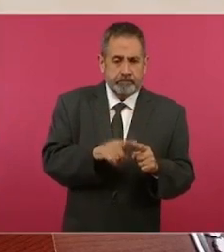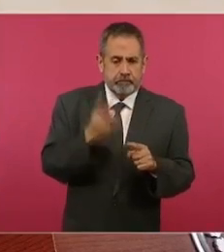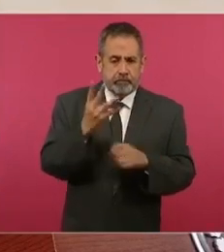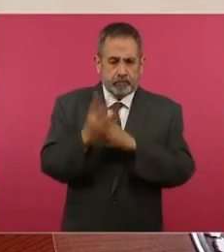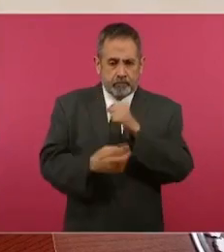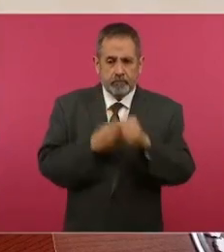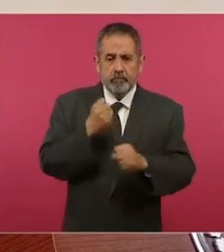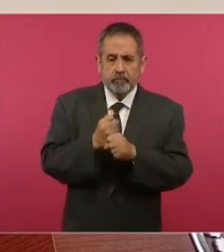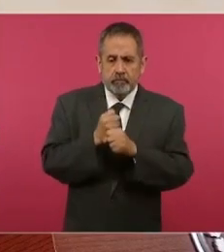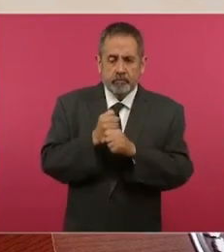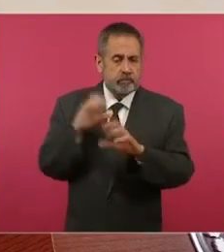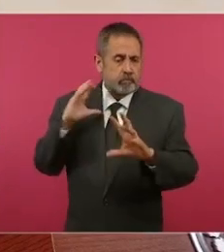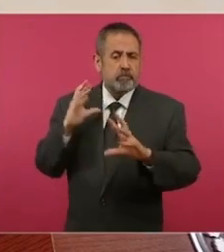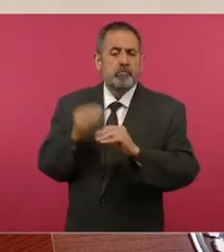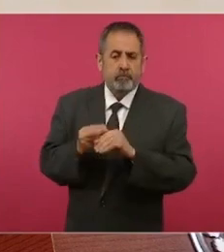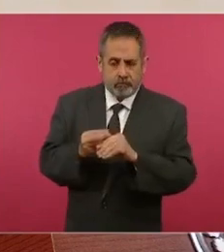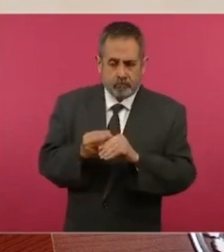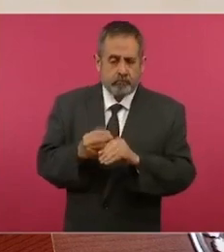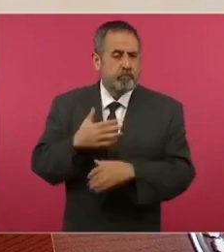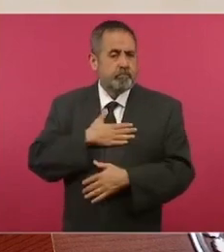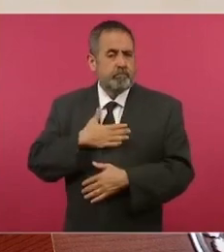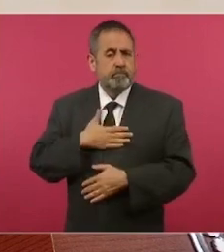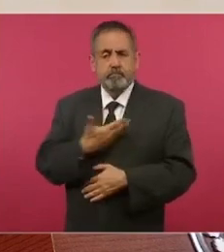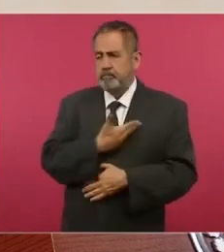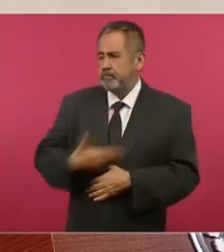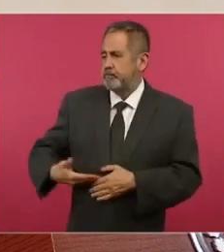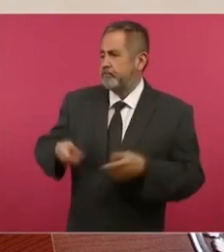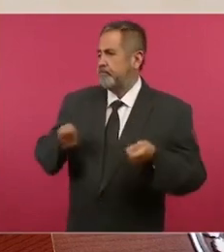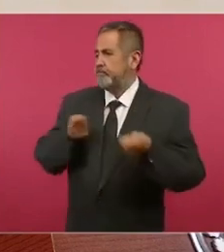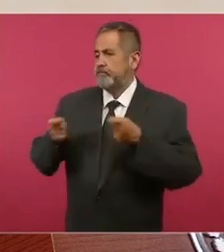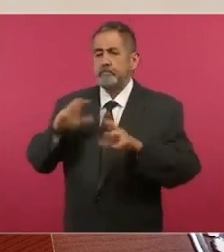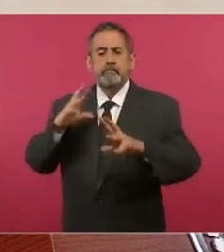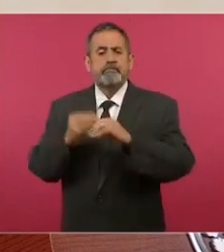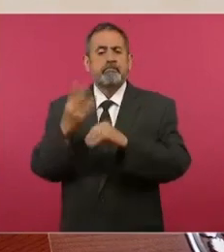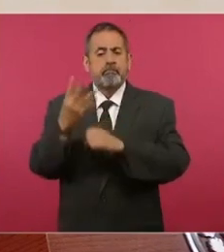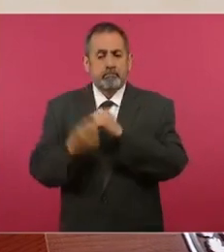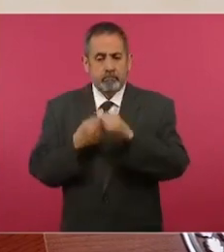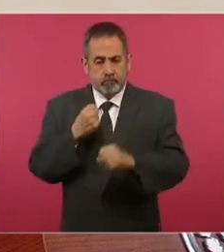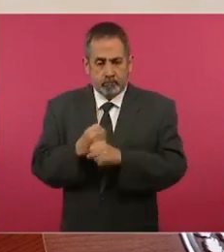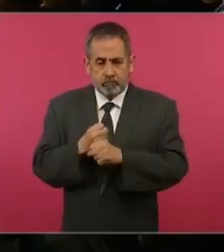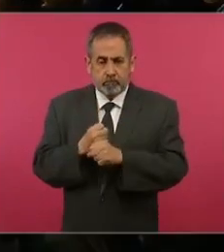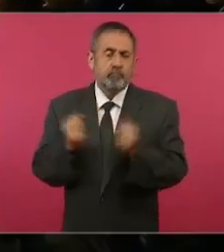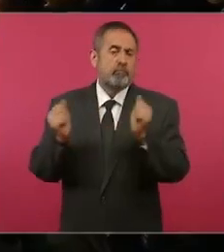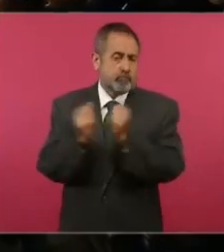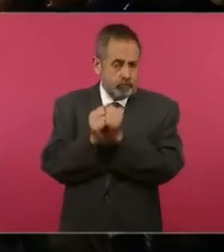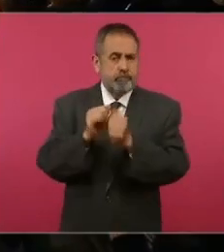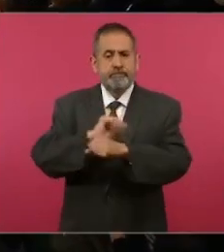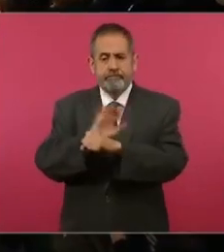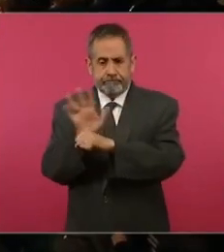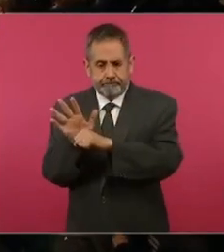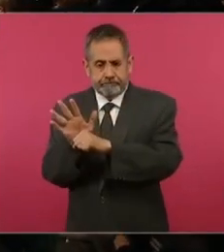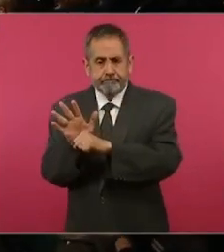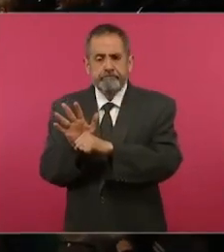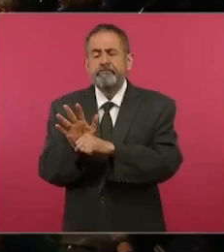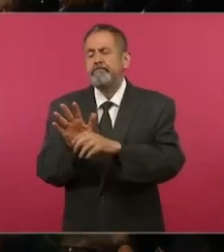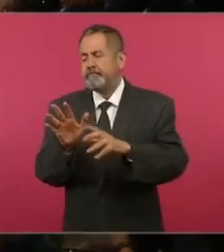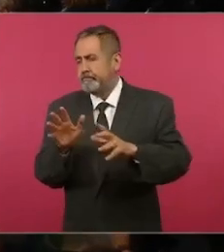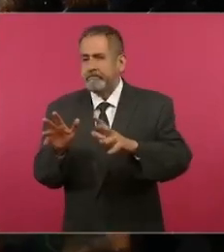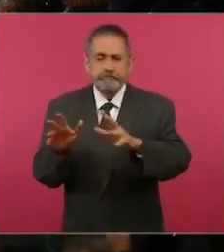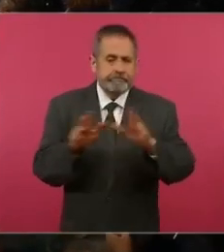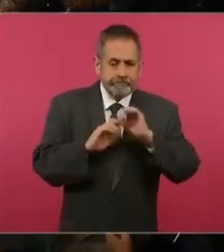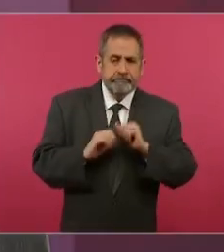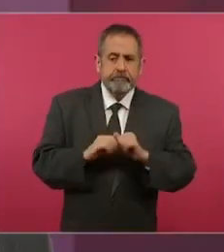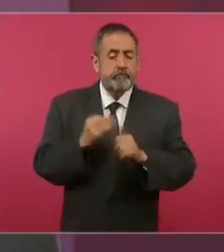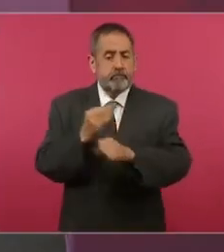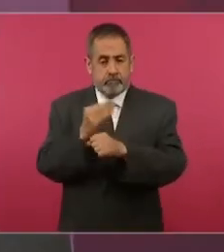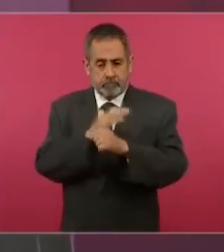4 años de nuestro gobierno, pasando por la pandemia. Entonces ya podemos